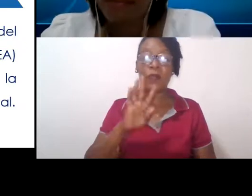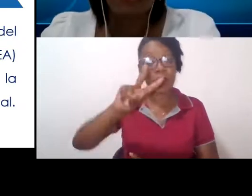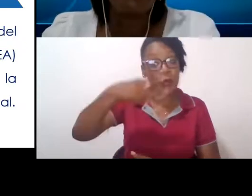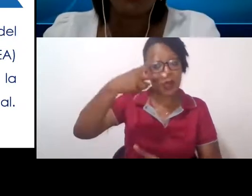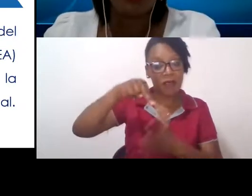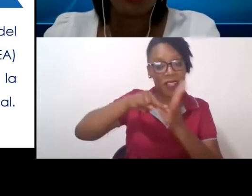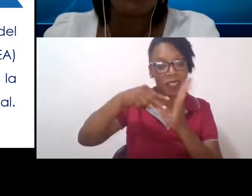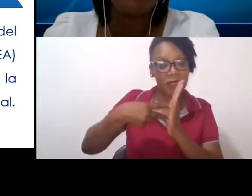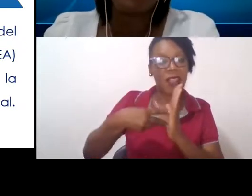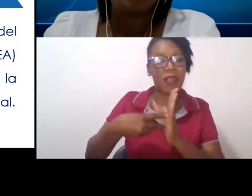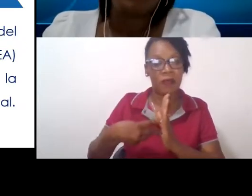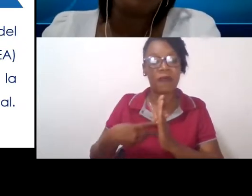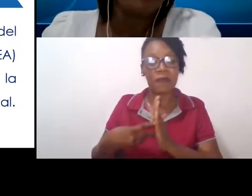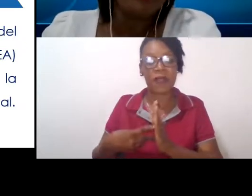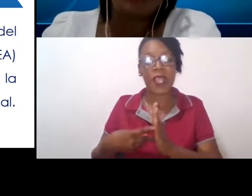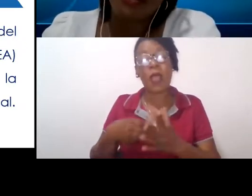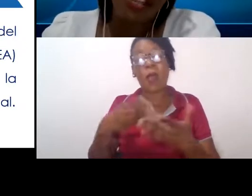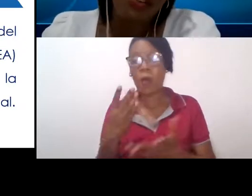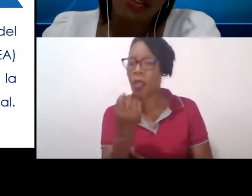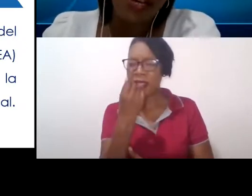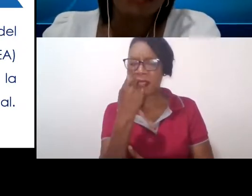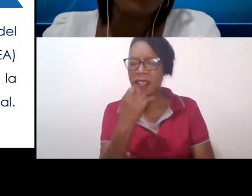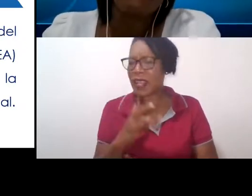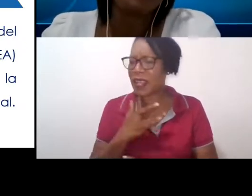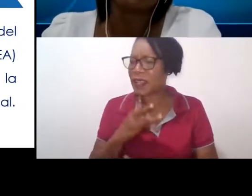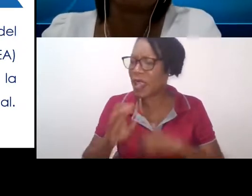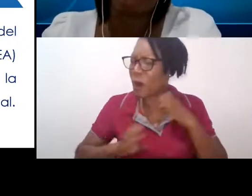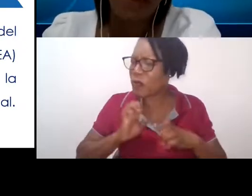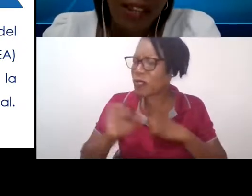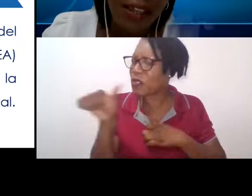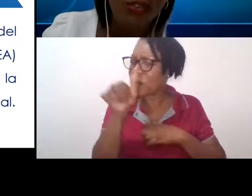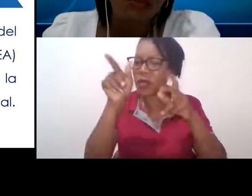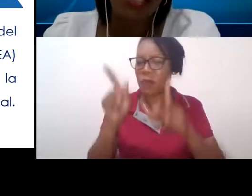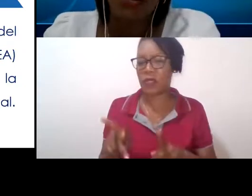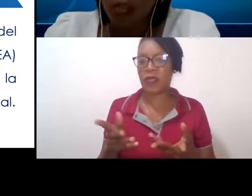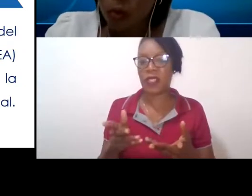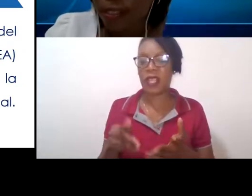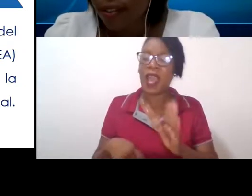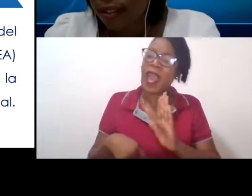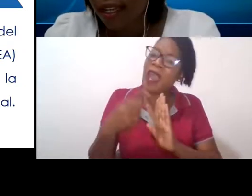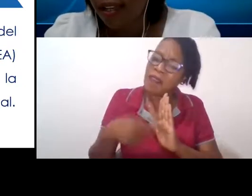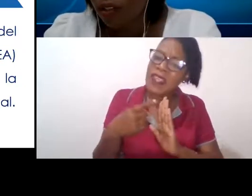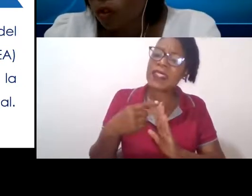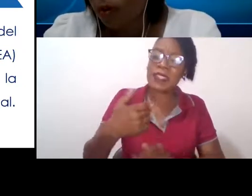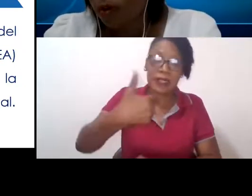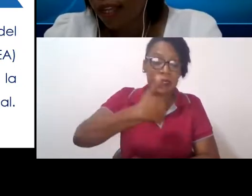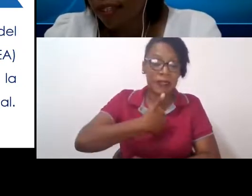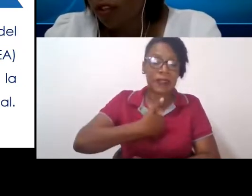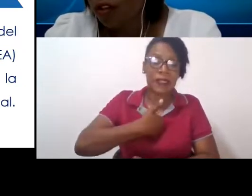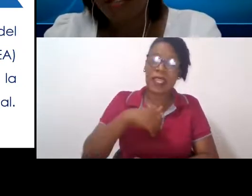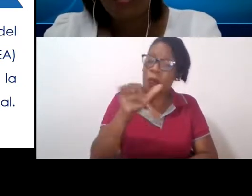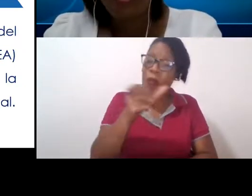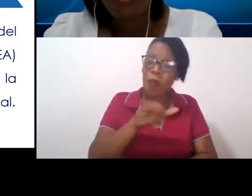entender también las emociones de los demás. Y no crean que solo las de los demás, muchas veces hasta para ellos mismos les cuesta entender sus